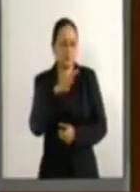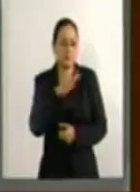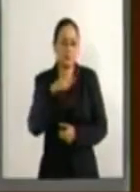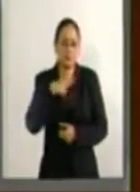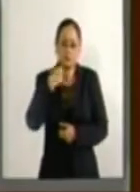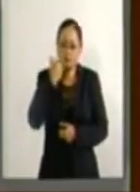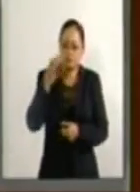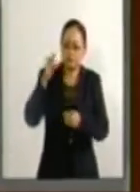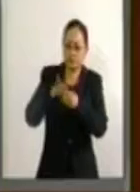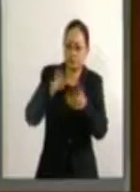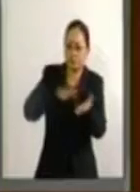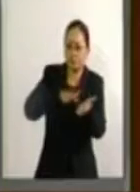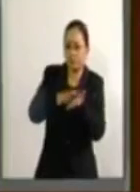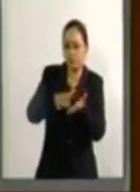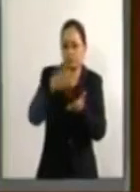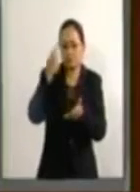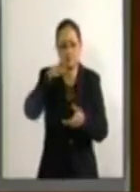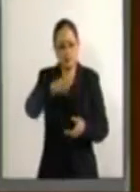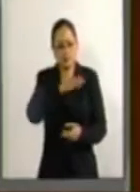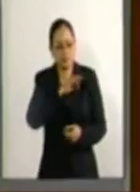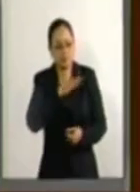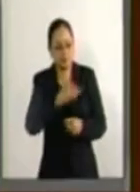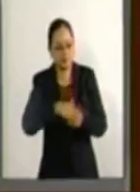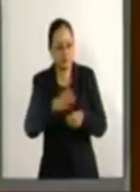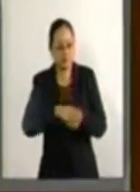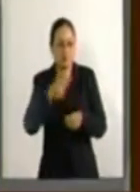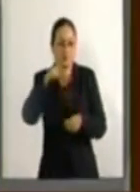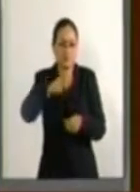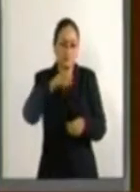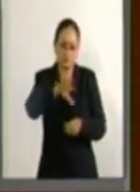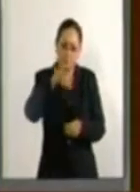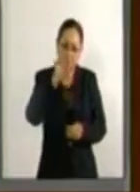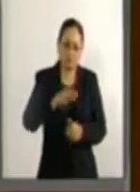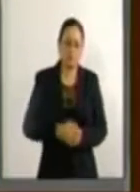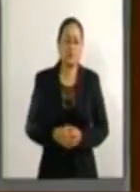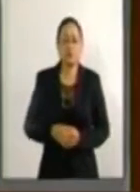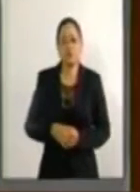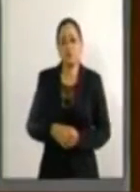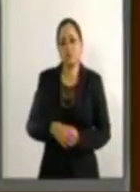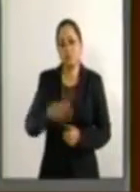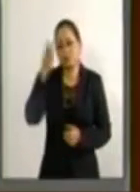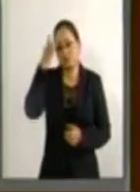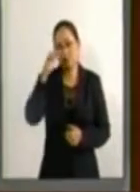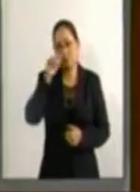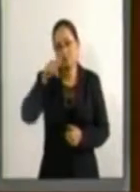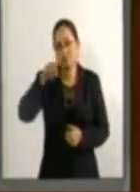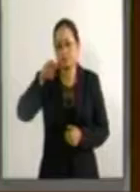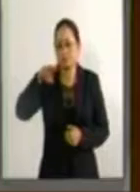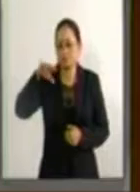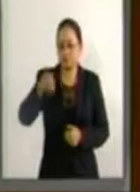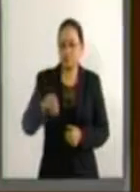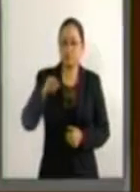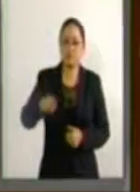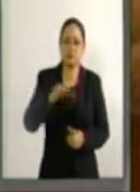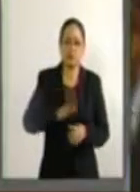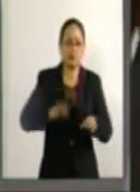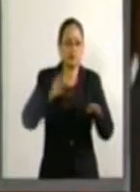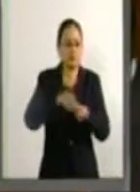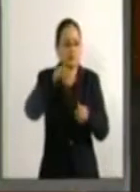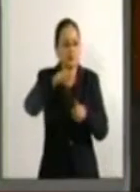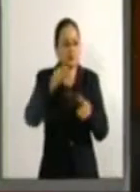que la apoyaran para que sea nuestra próxima cónsul ahí. San Antonio, Texas. Por lo que toca al Consulado General de México